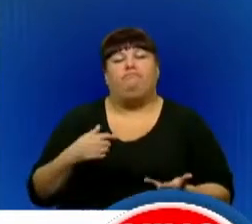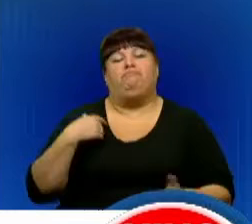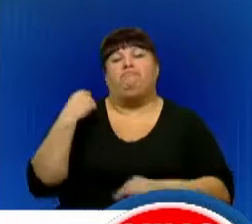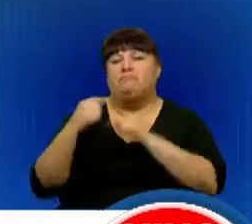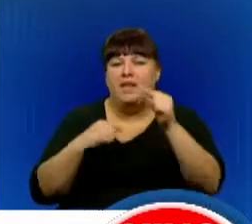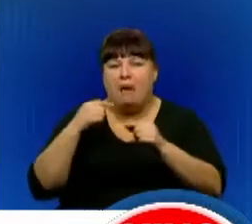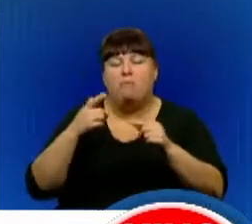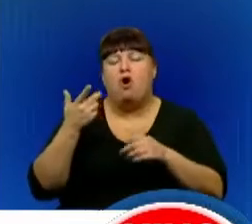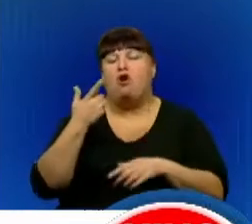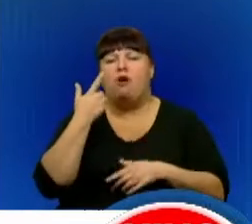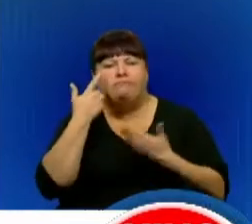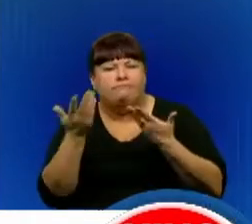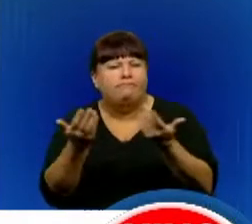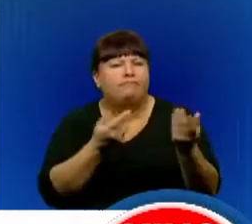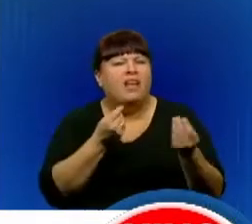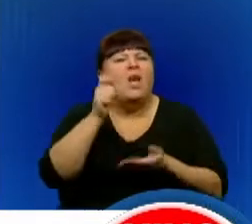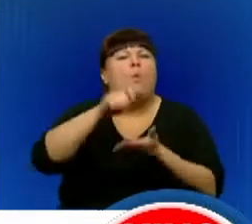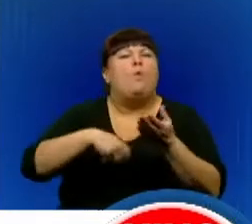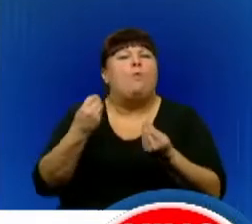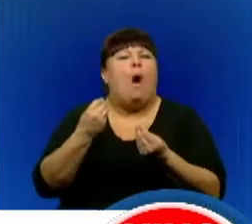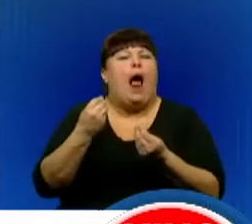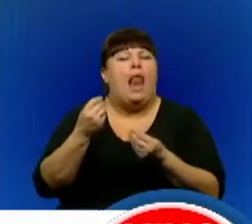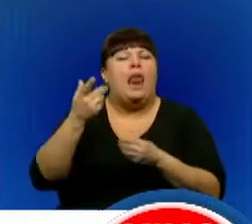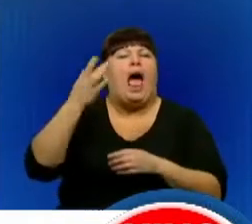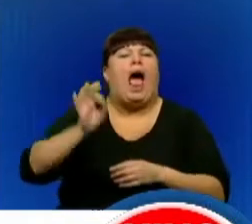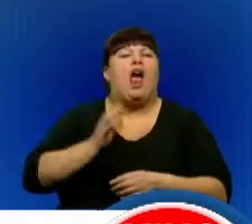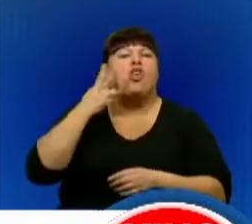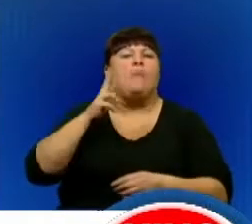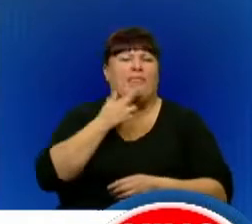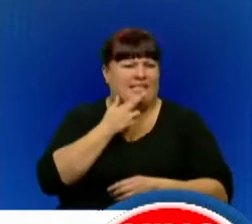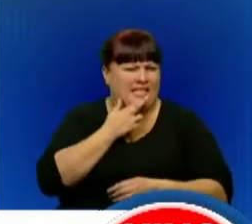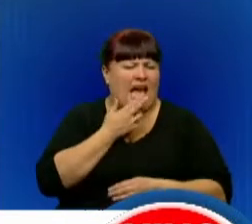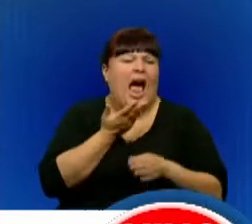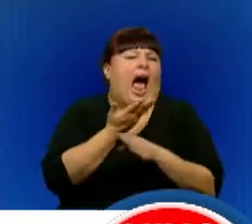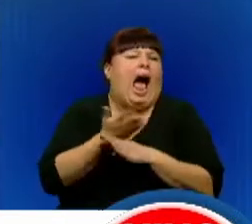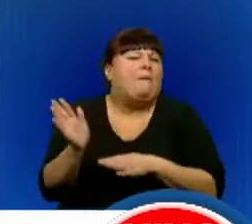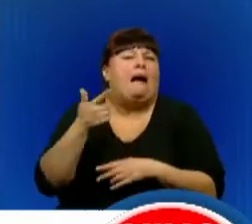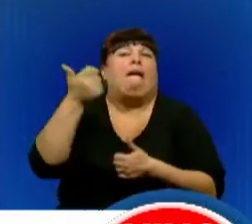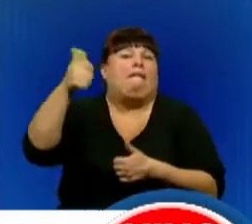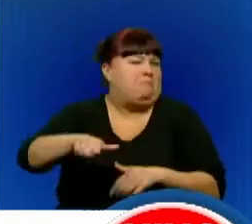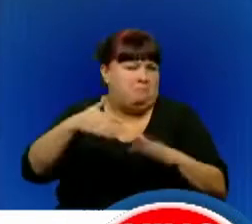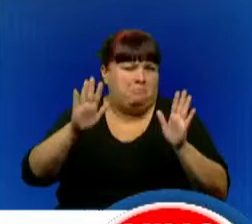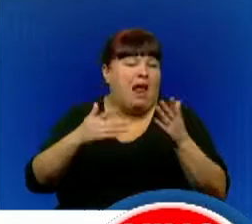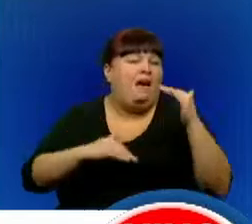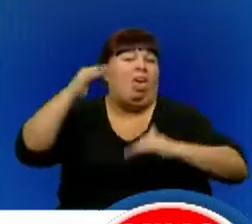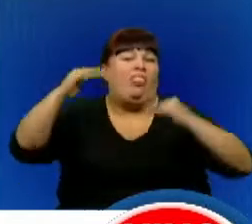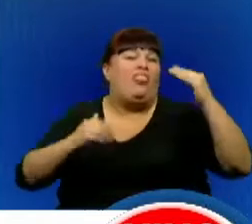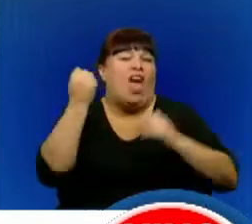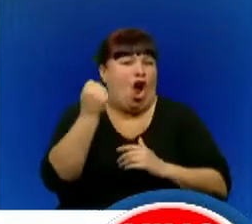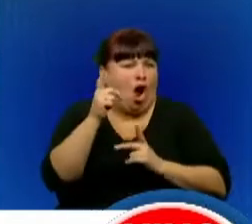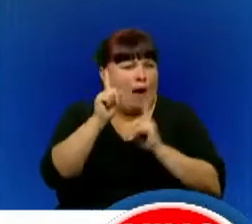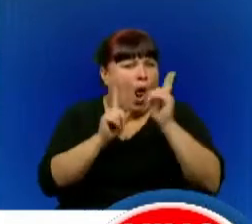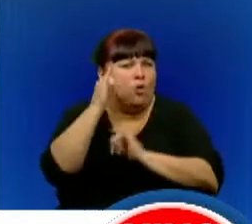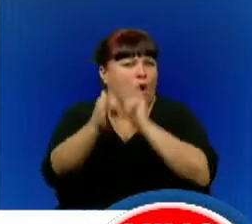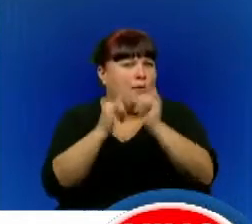y vemos qué se firmó en el año 2017, más allá de cómo resultó, porque las variables macroeconómicas lo explicaban